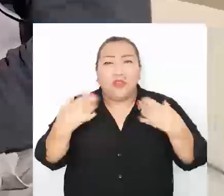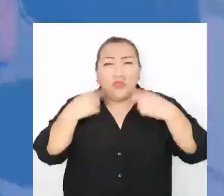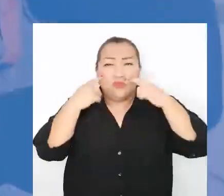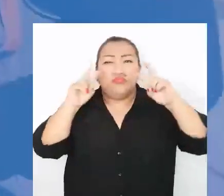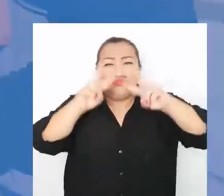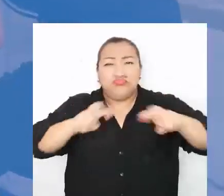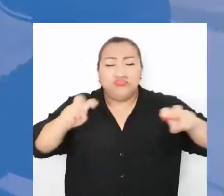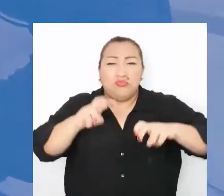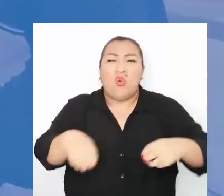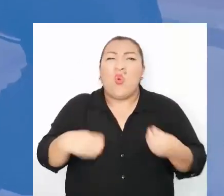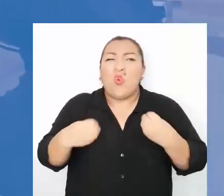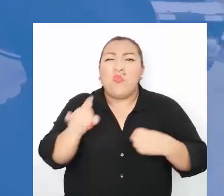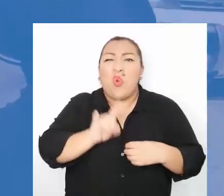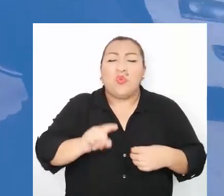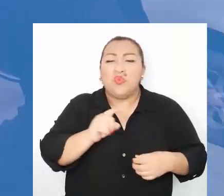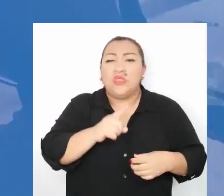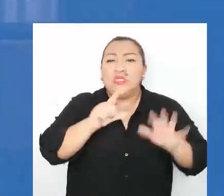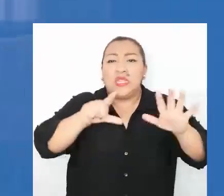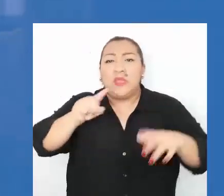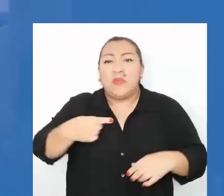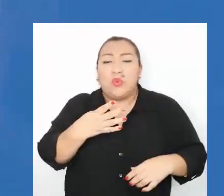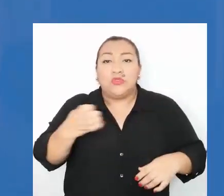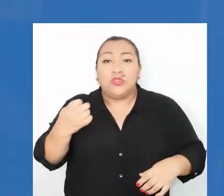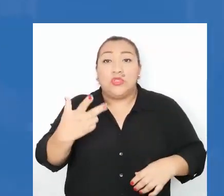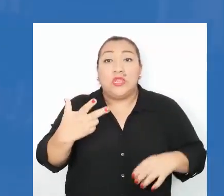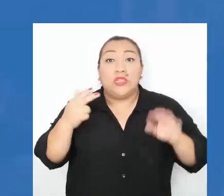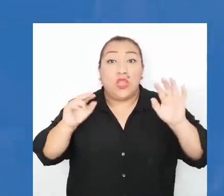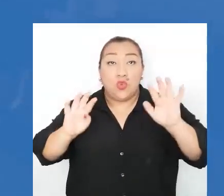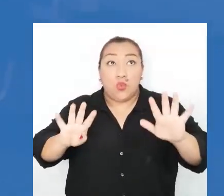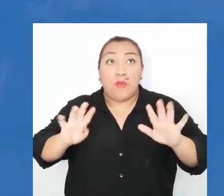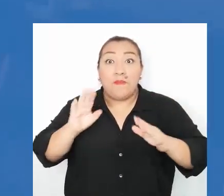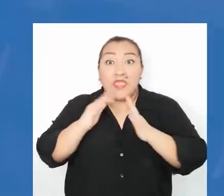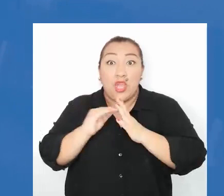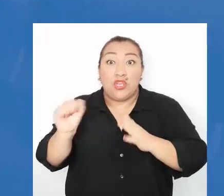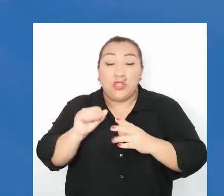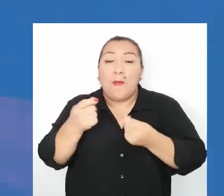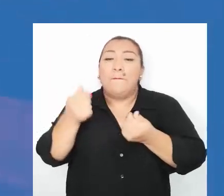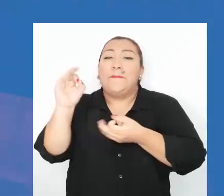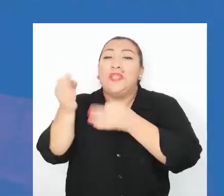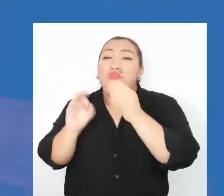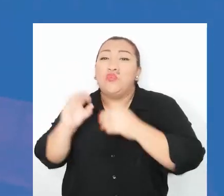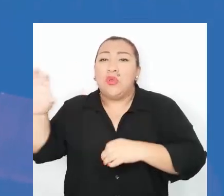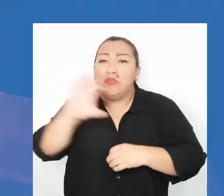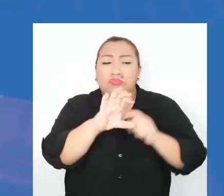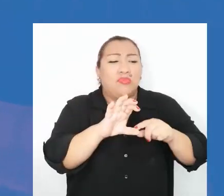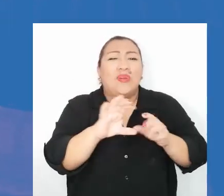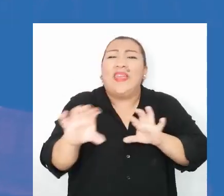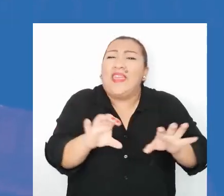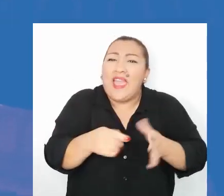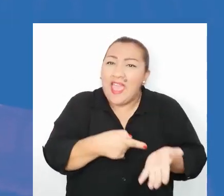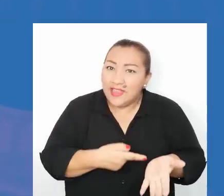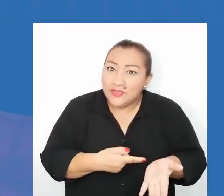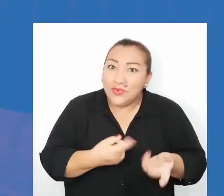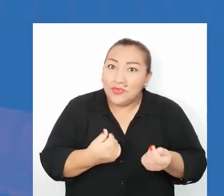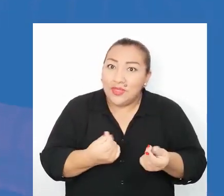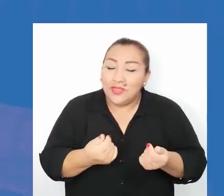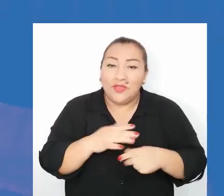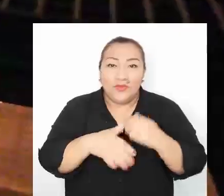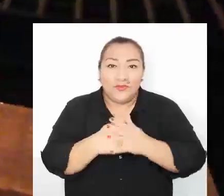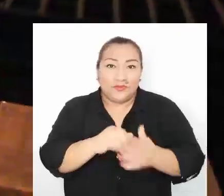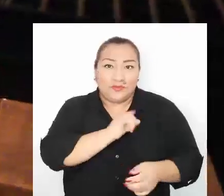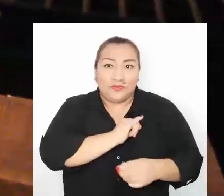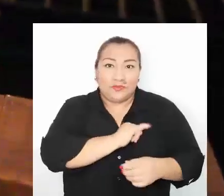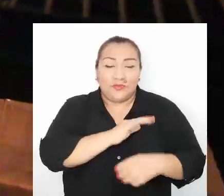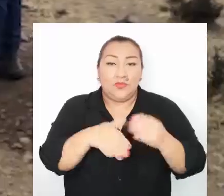funcional. Examinamos qué uso le dieron a más de 7.403 millones de soles de presupuesto destinado a las